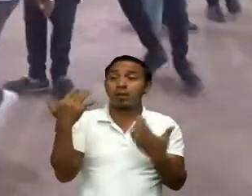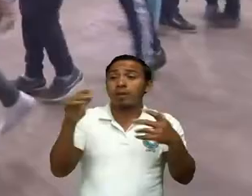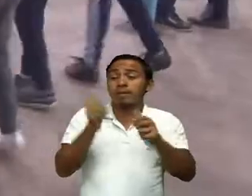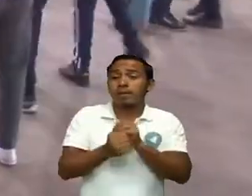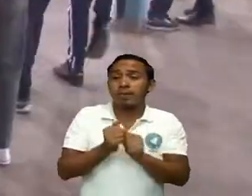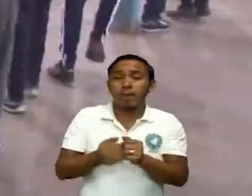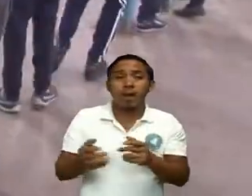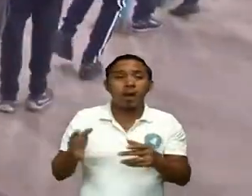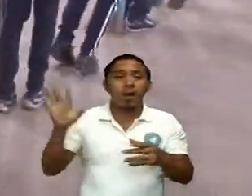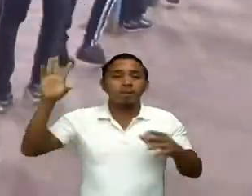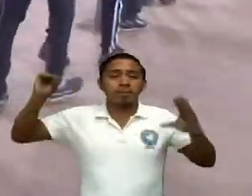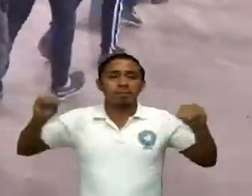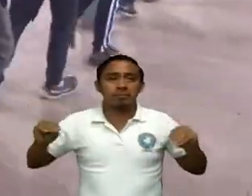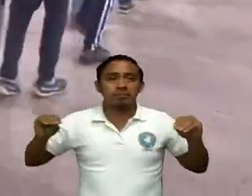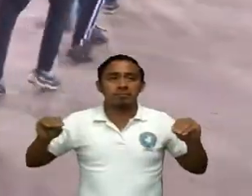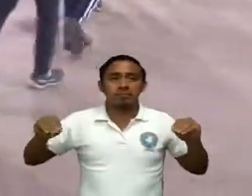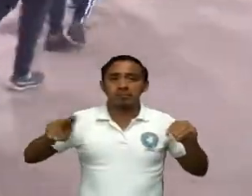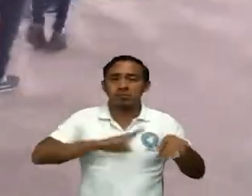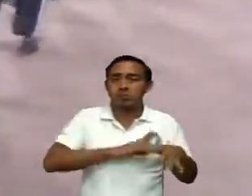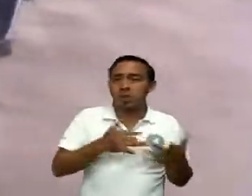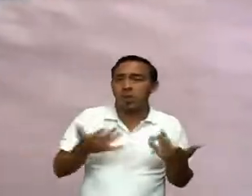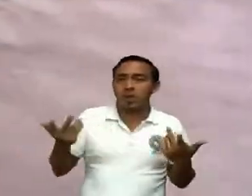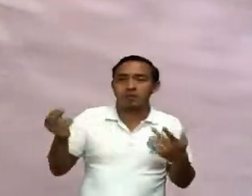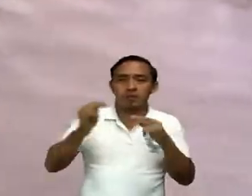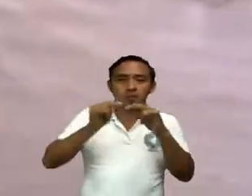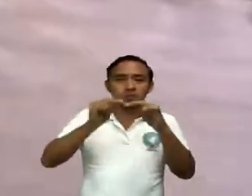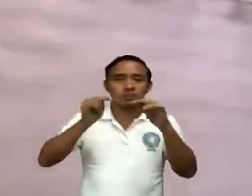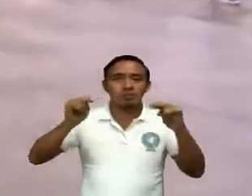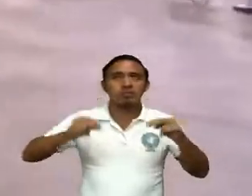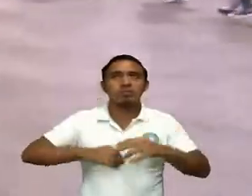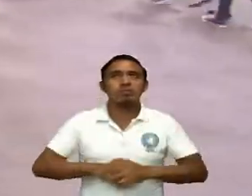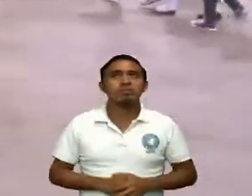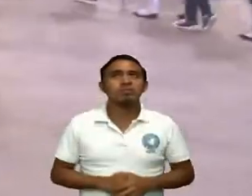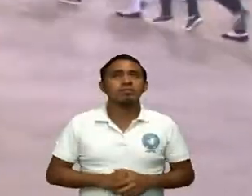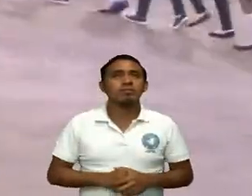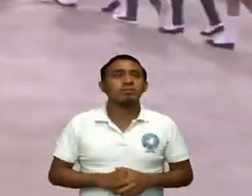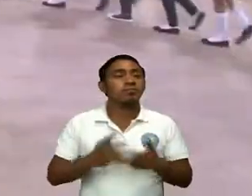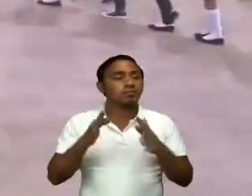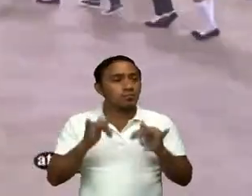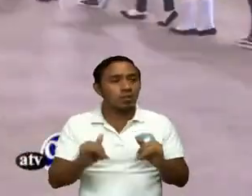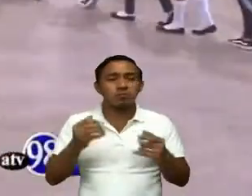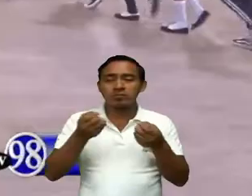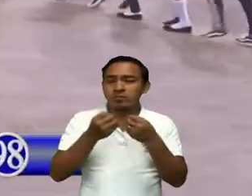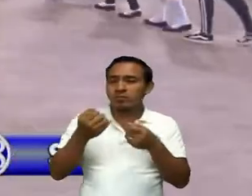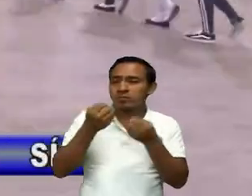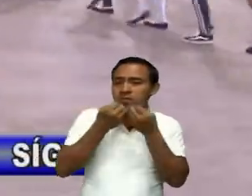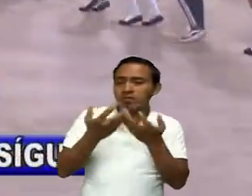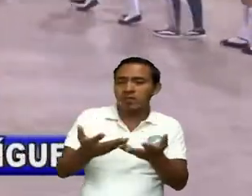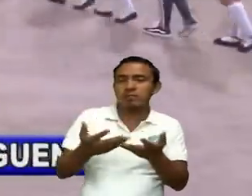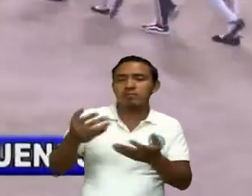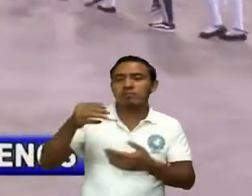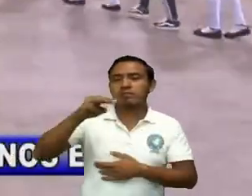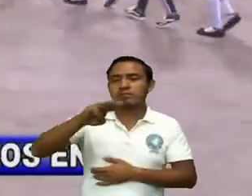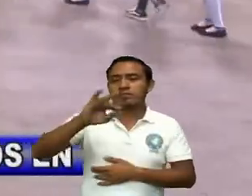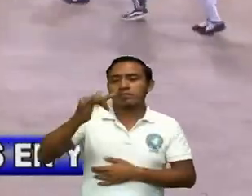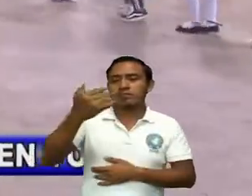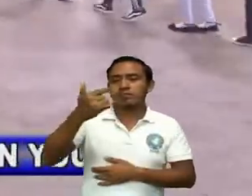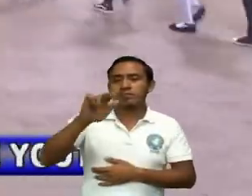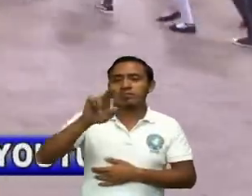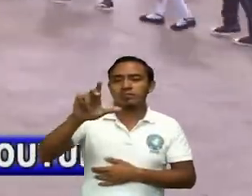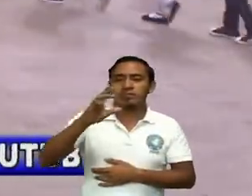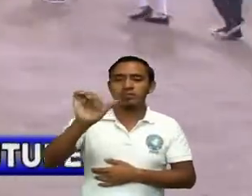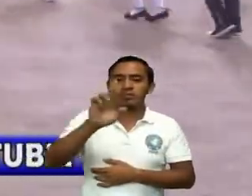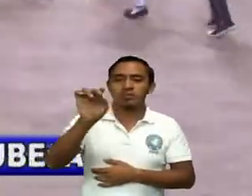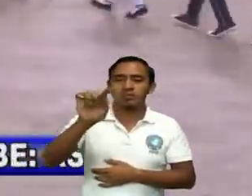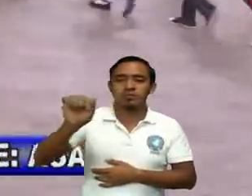la música a falta de energía eléctrica. Con cámara de Ronald Ruiz para el Canal Parlamentario, les